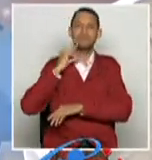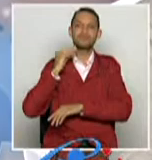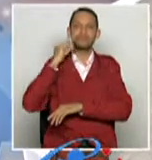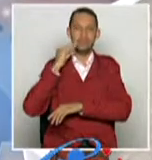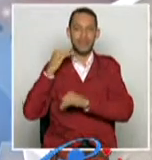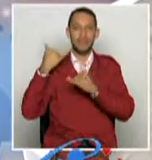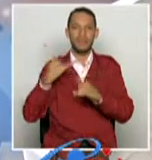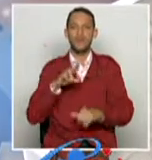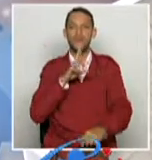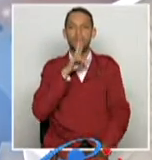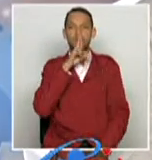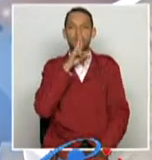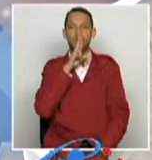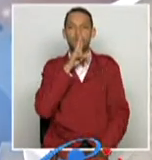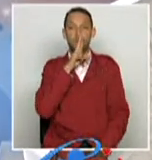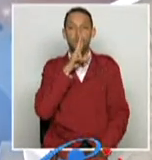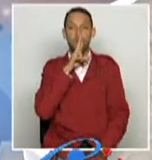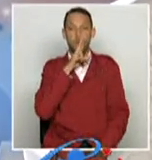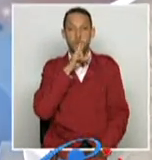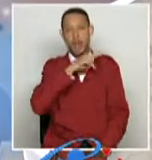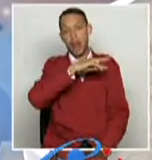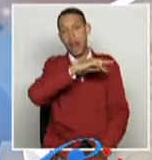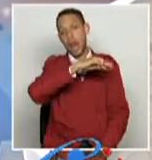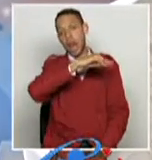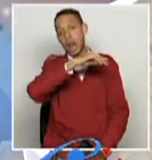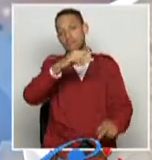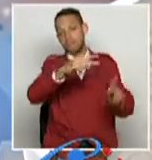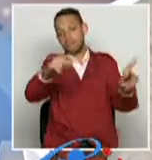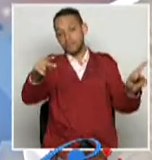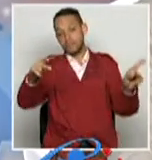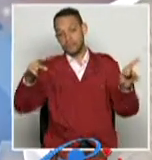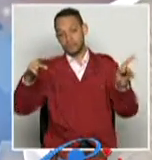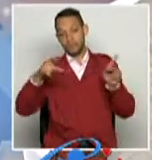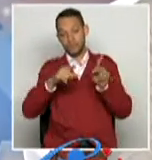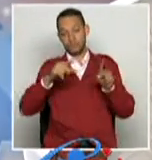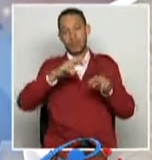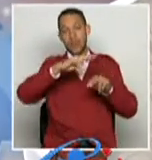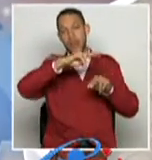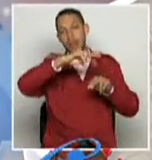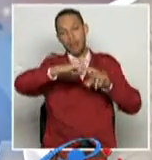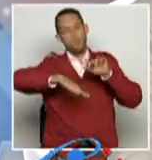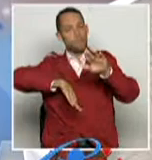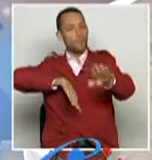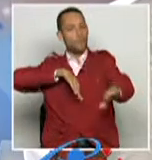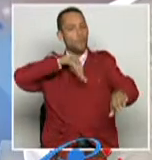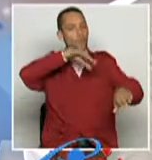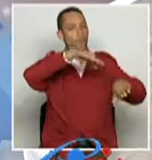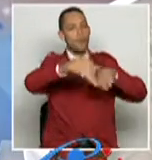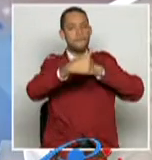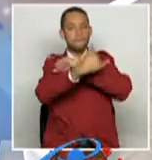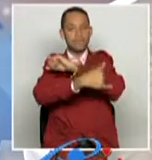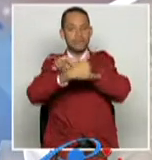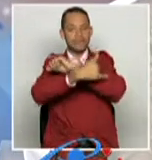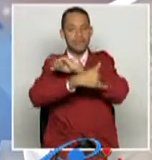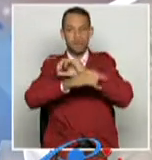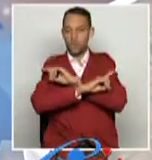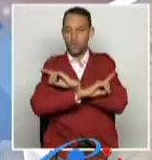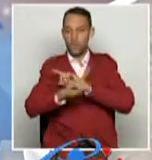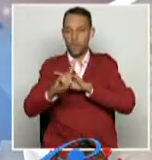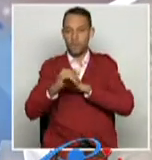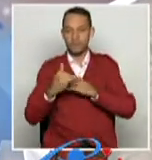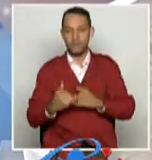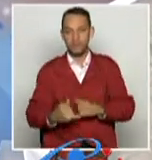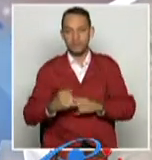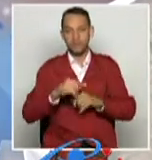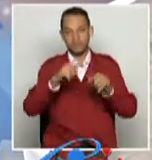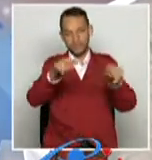piscinas romanas. Las piscinas no las inventaron como método de distracción o no de recreación, no, las piscinas fueron